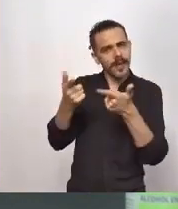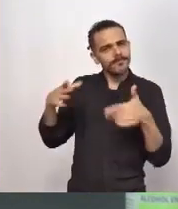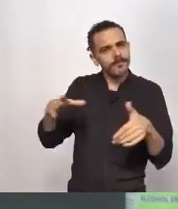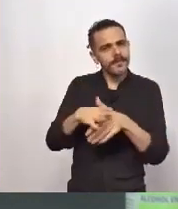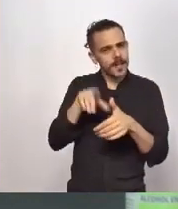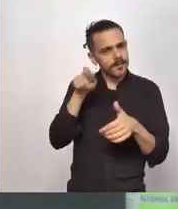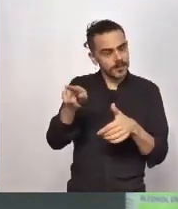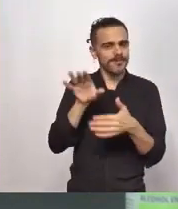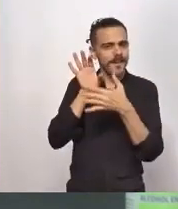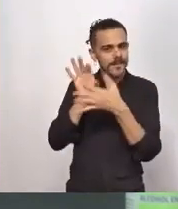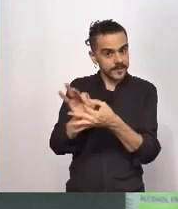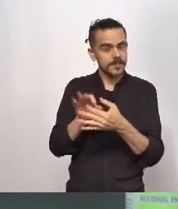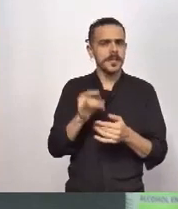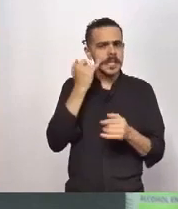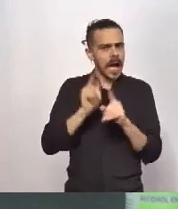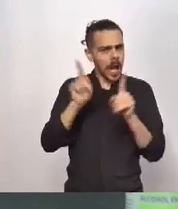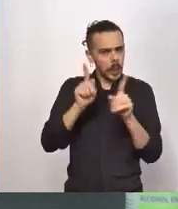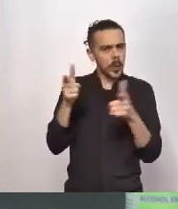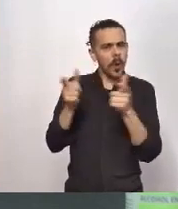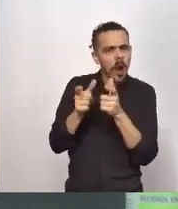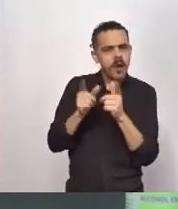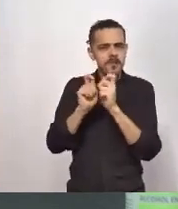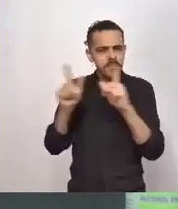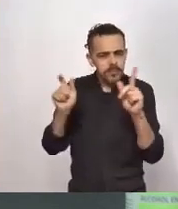contenidos virtuales, pero vimos la necesidad de poder